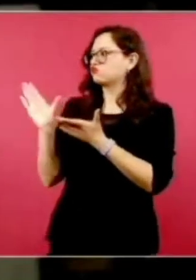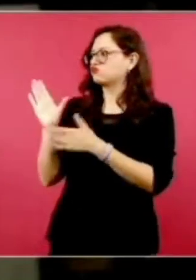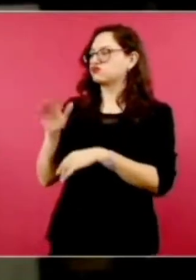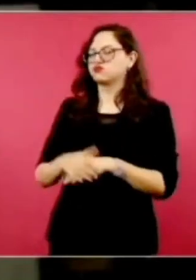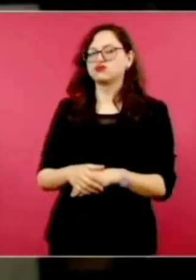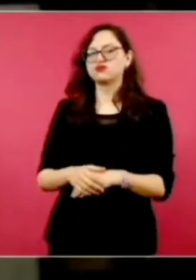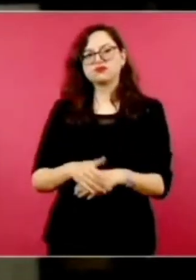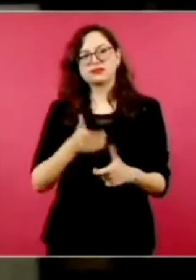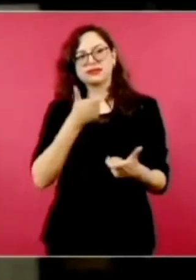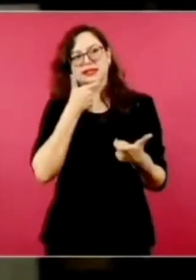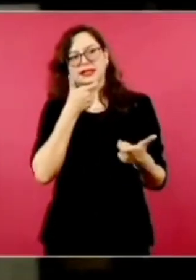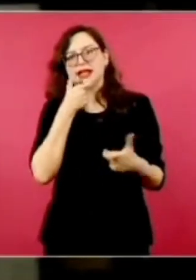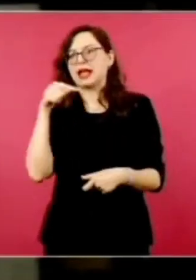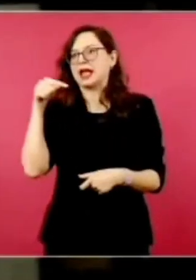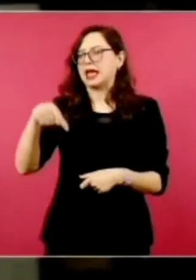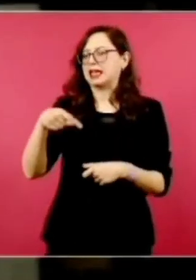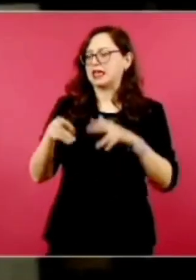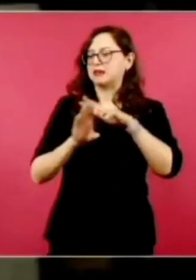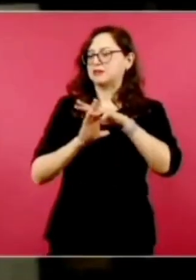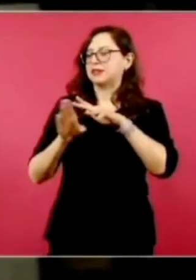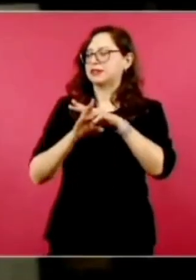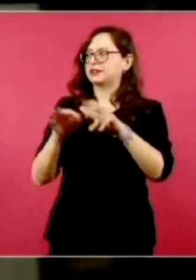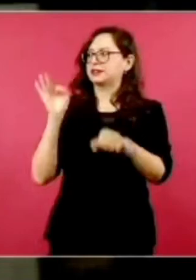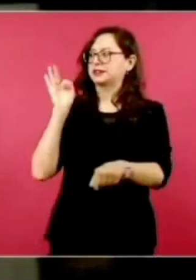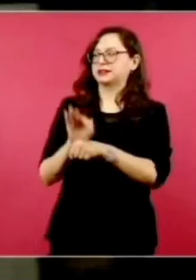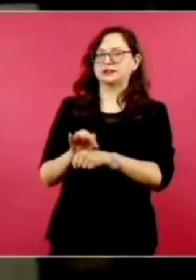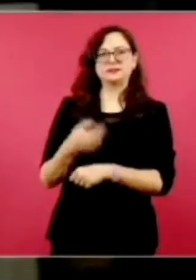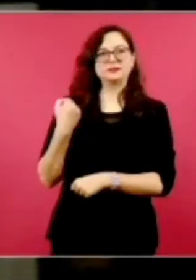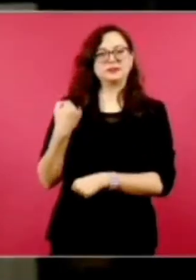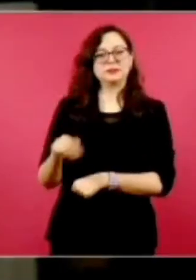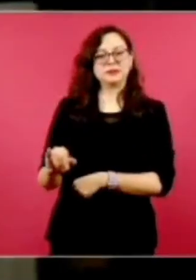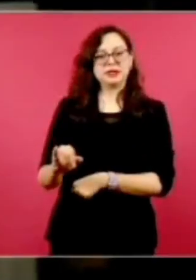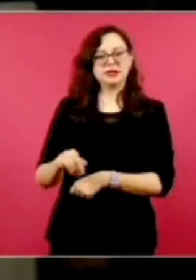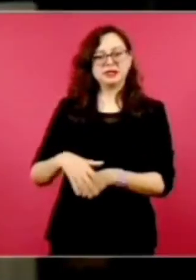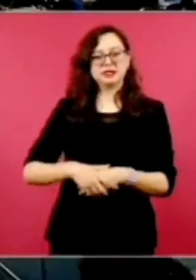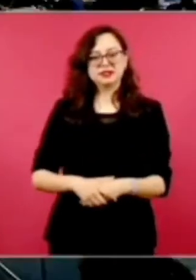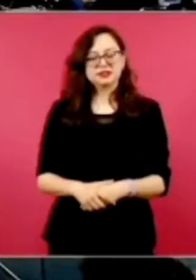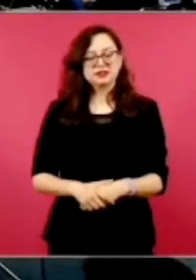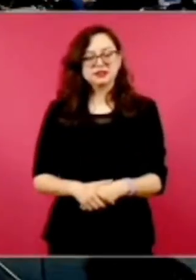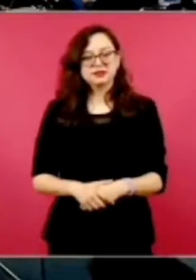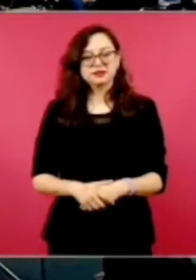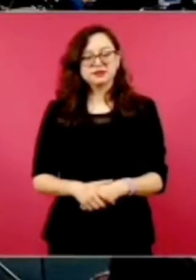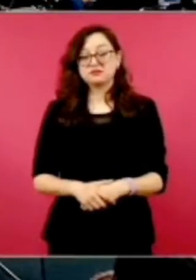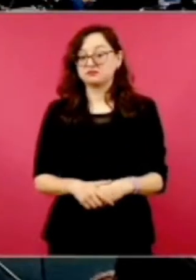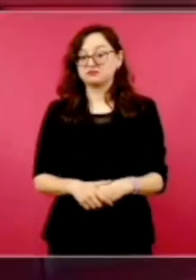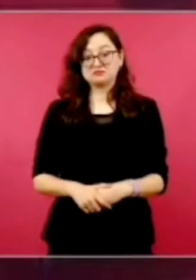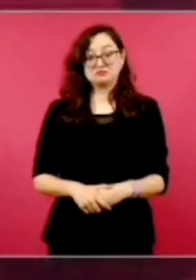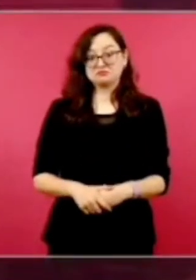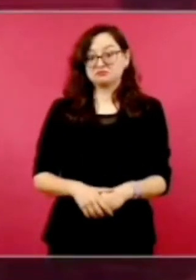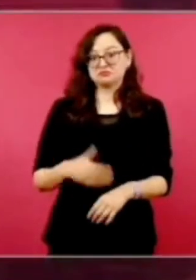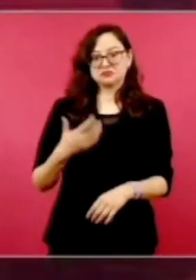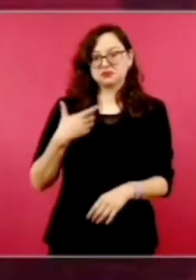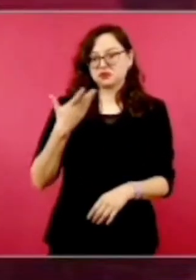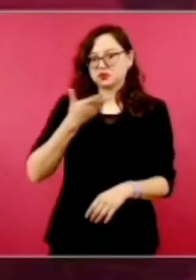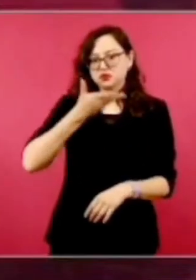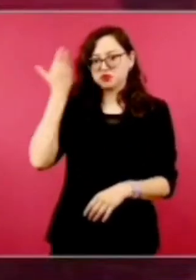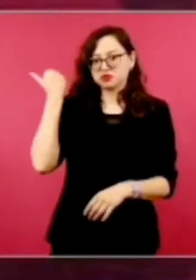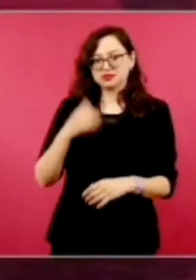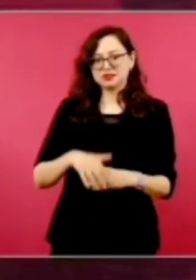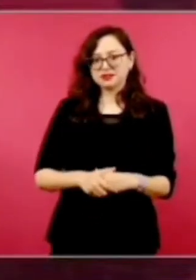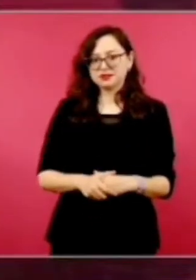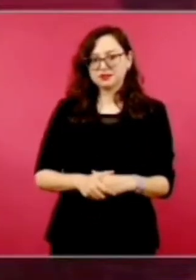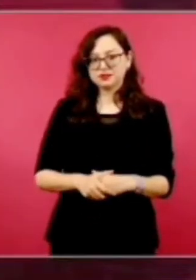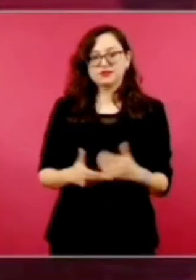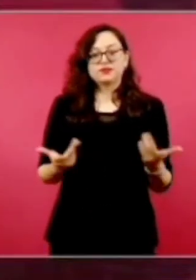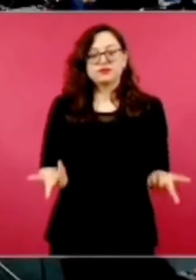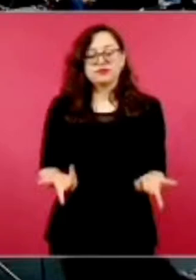ironizó delante de su equipo alguna posición. ¿Quién? El comisionado Francisco Garduño. No estoy enterado de eso. ¿Y sabe cómo va su proceso